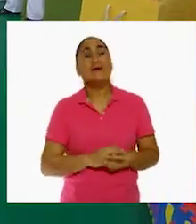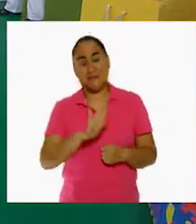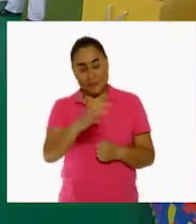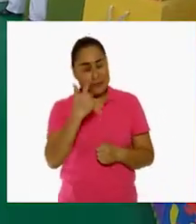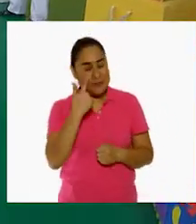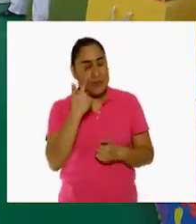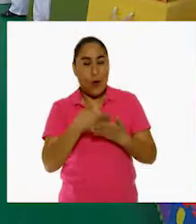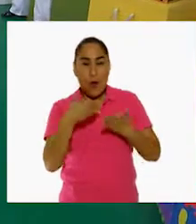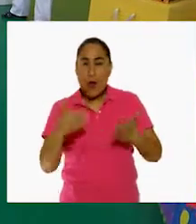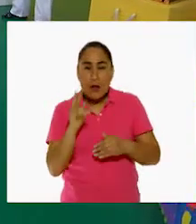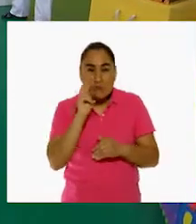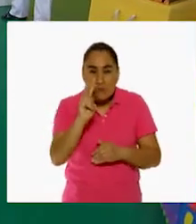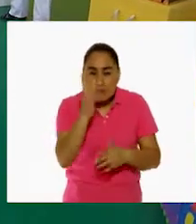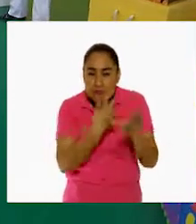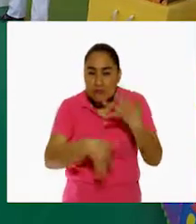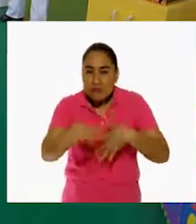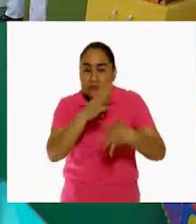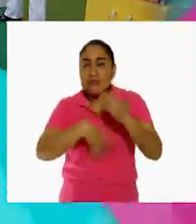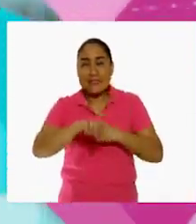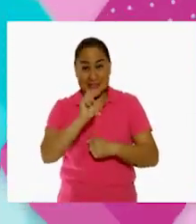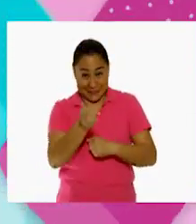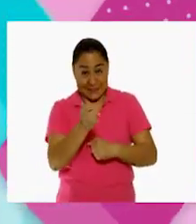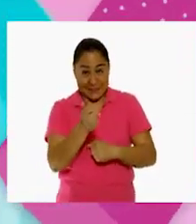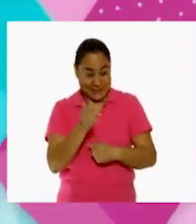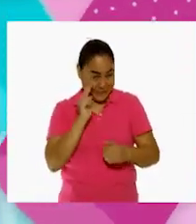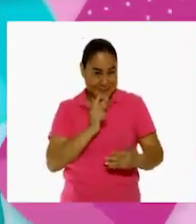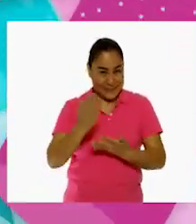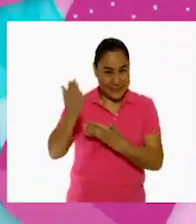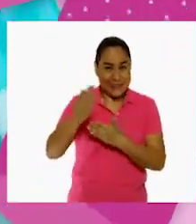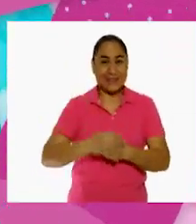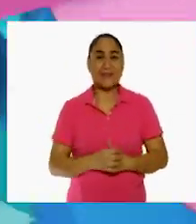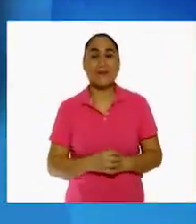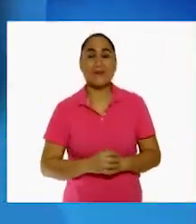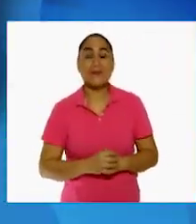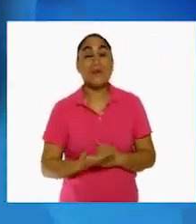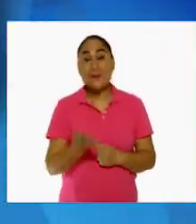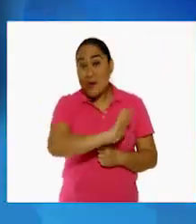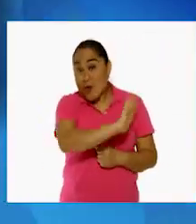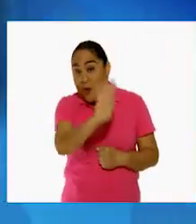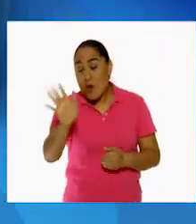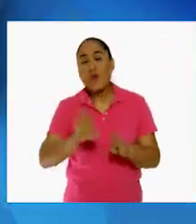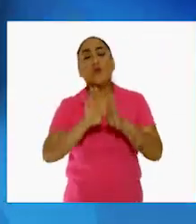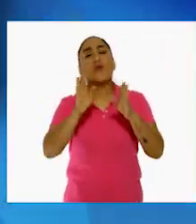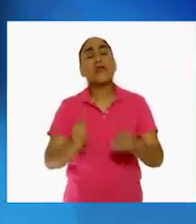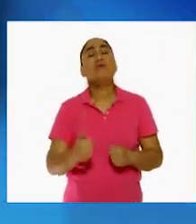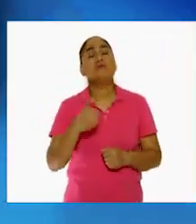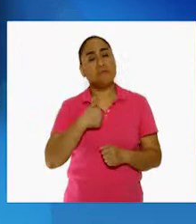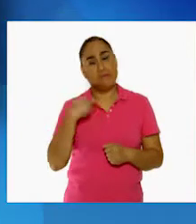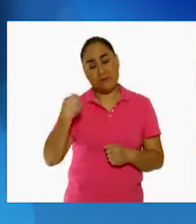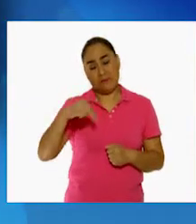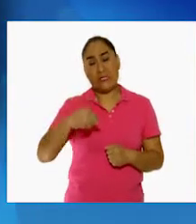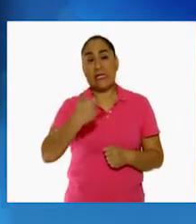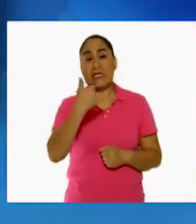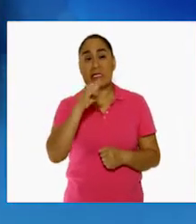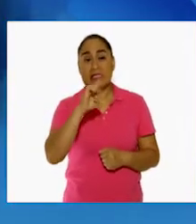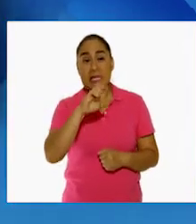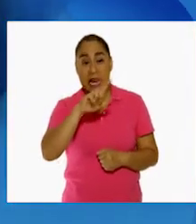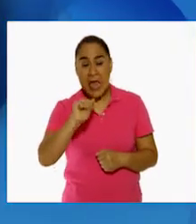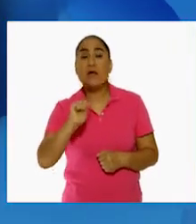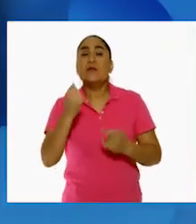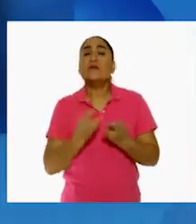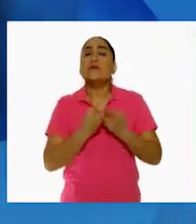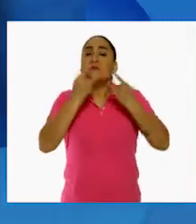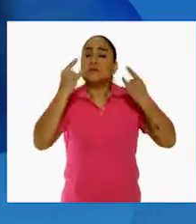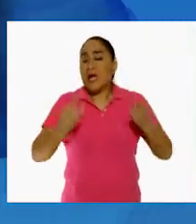escucharlo y a verlo con mucha atención. Muy bien, vamos a verlo. Hola, ¿cómo están? Yo soy Gisela Figueroa, narradora